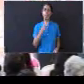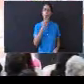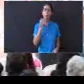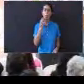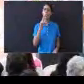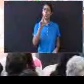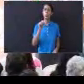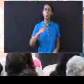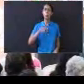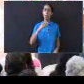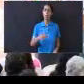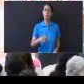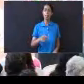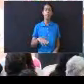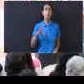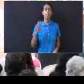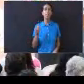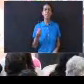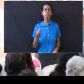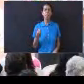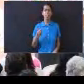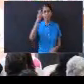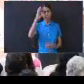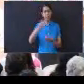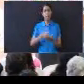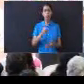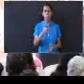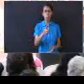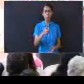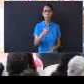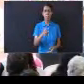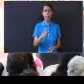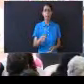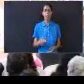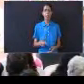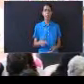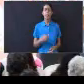usted realmente que es más sabroso? ¿Que lo sane o que se lo lleve?